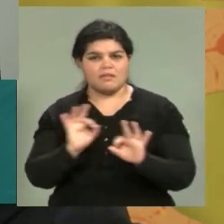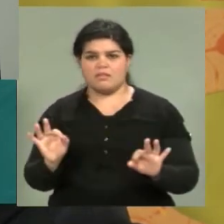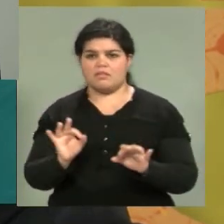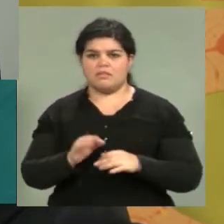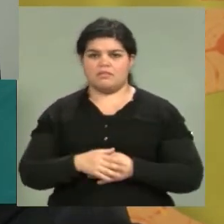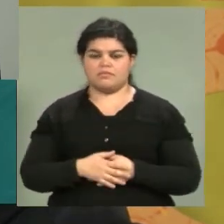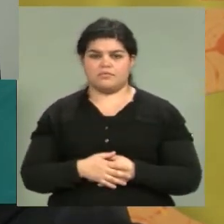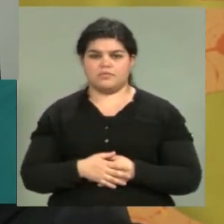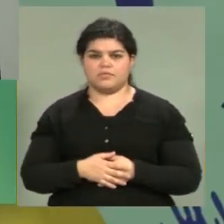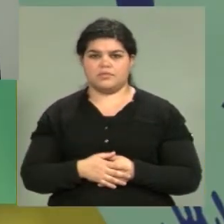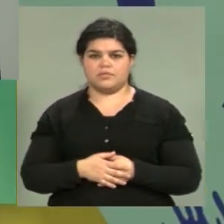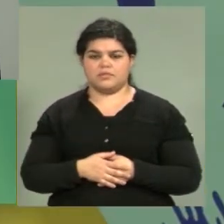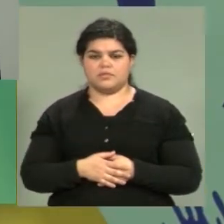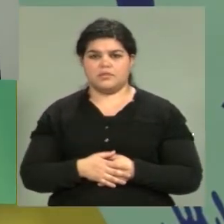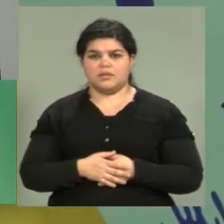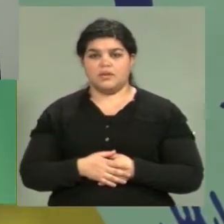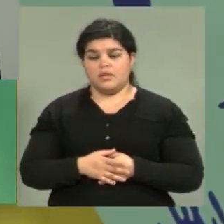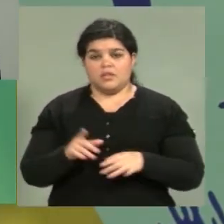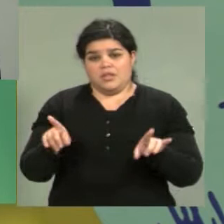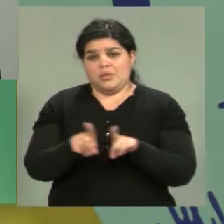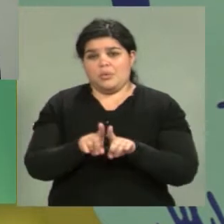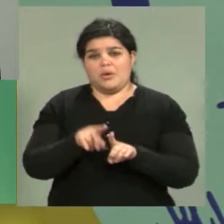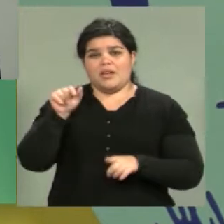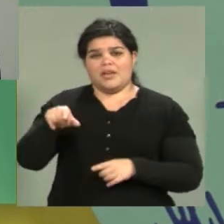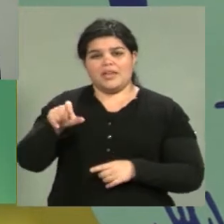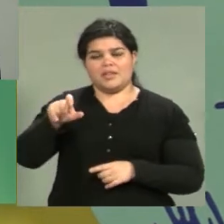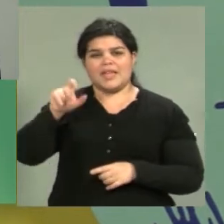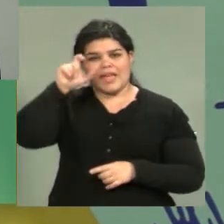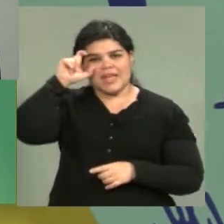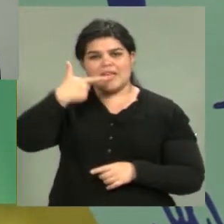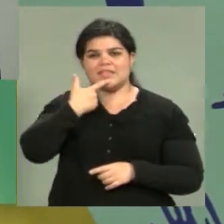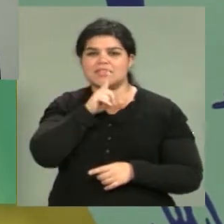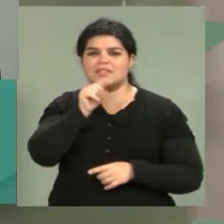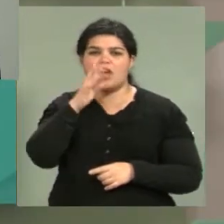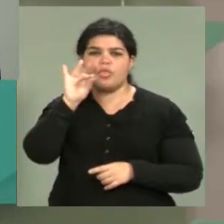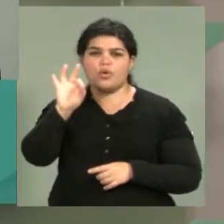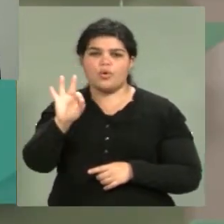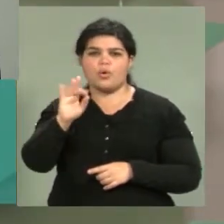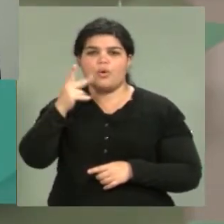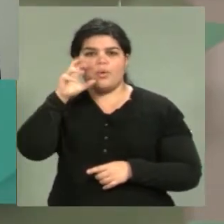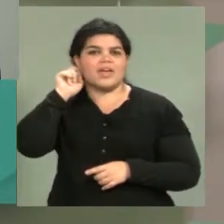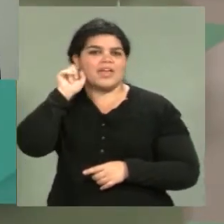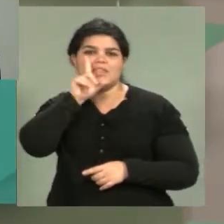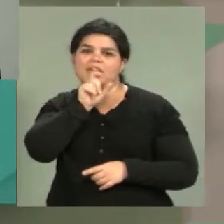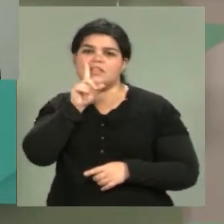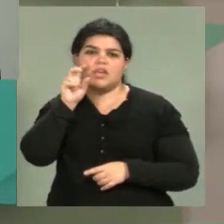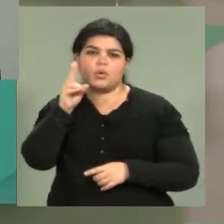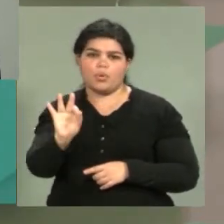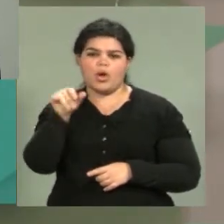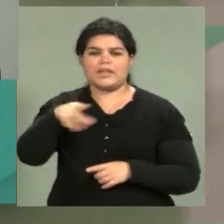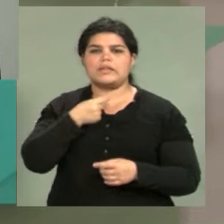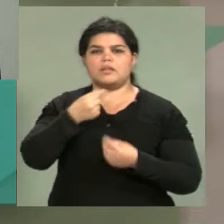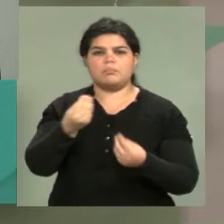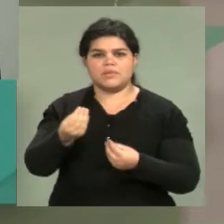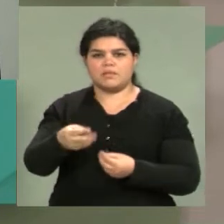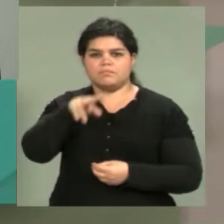cualquier manera, porque eso es lo que es un estado vegetativo, la persona queda respirando y si no tiene asistencia 100%, esa